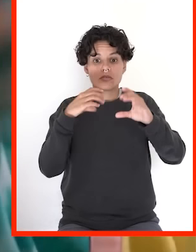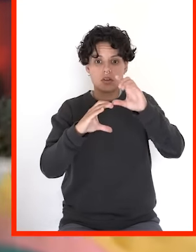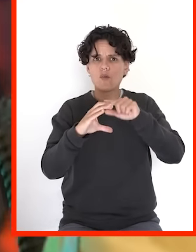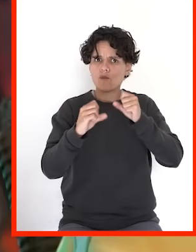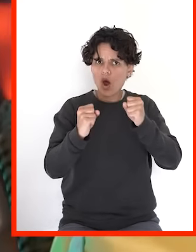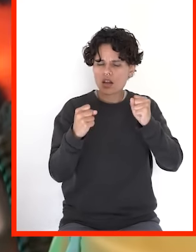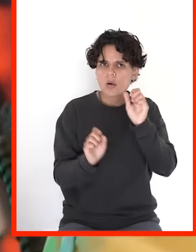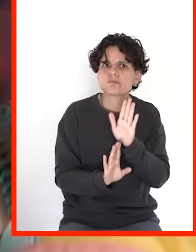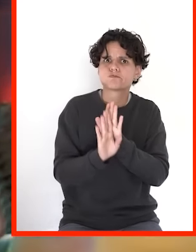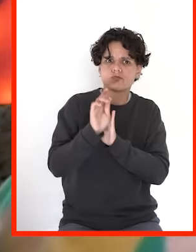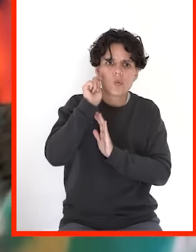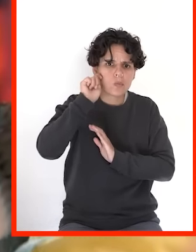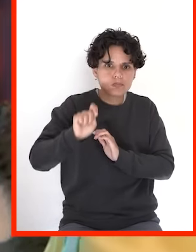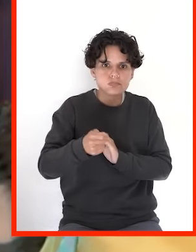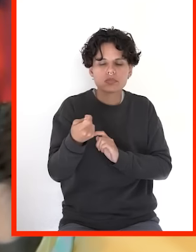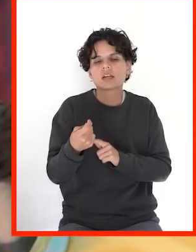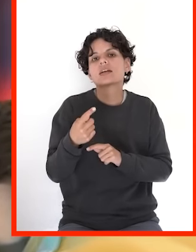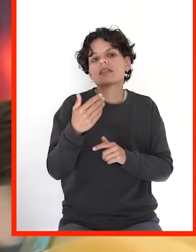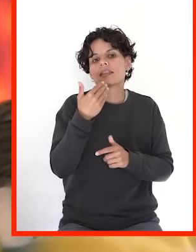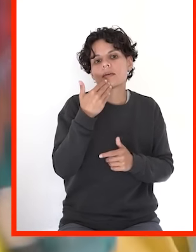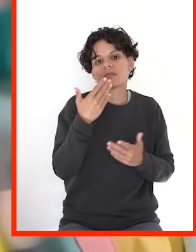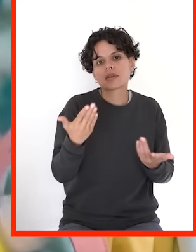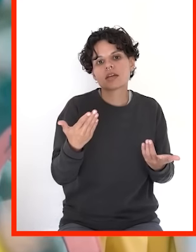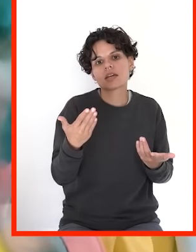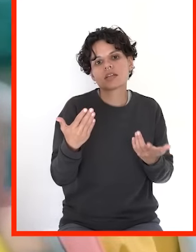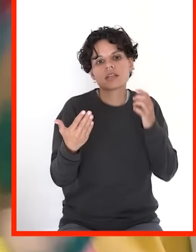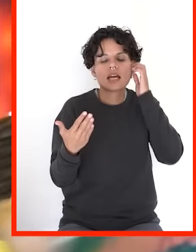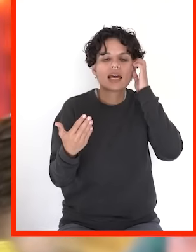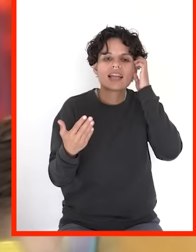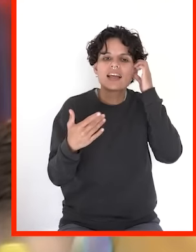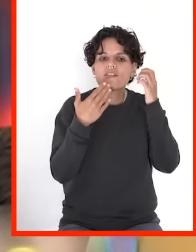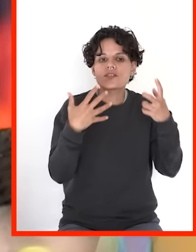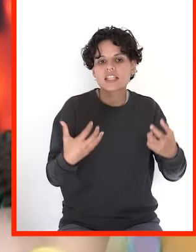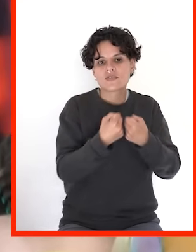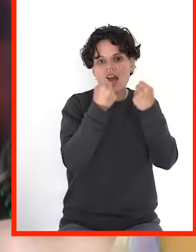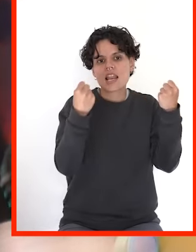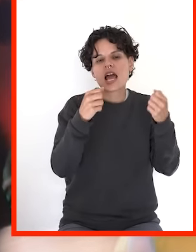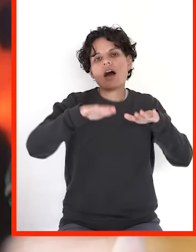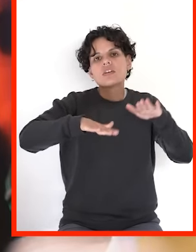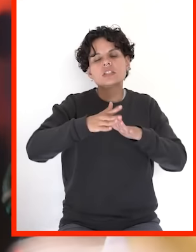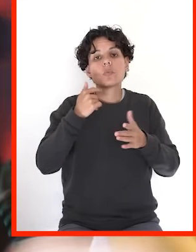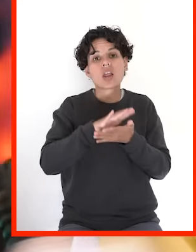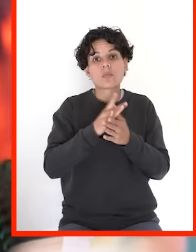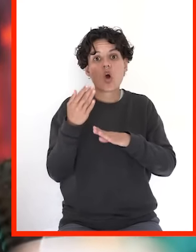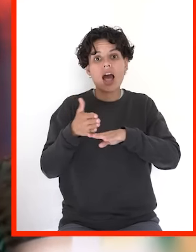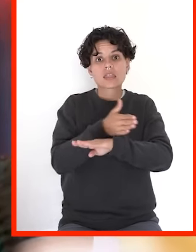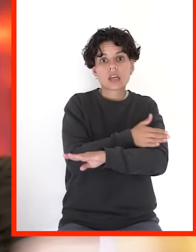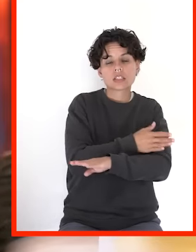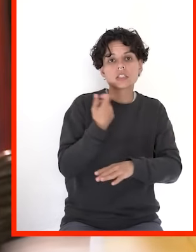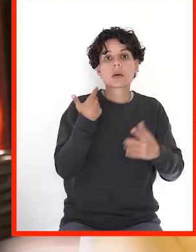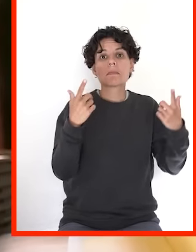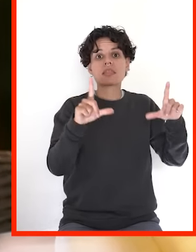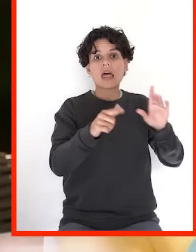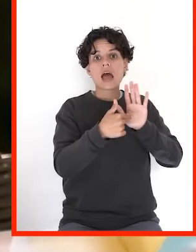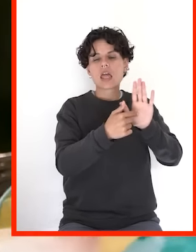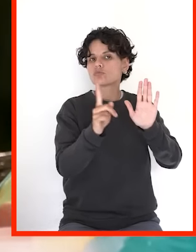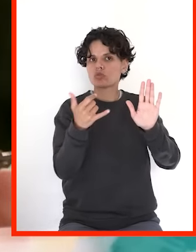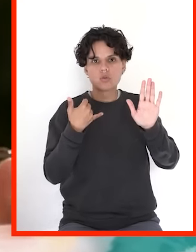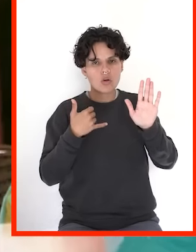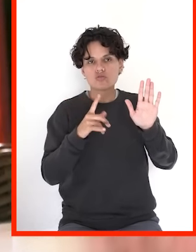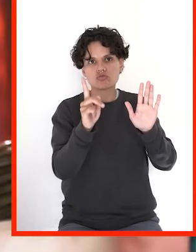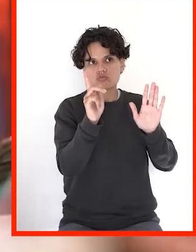sí, ¿cachai? No voy a dar los nombres de festivales, ¿para qué? No, ¿para qué? Pero no lo dejan ocupar las pantallas. Claro. Volumen más bajo.